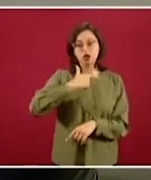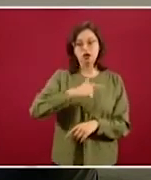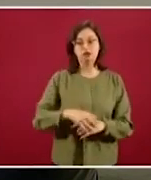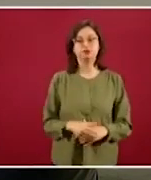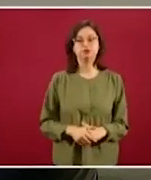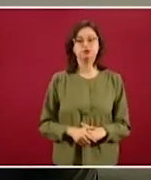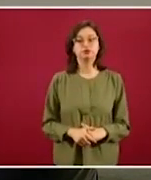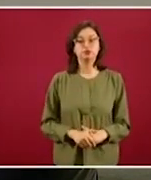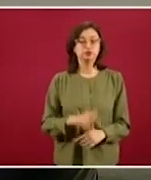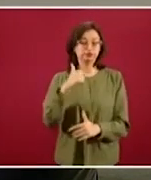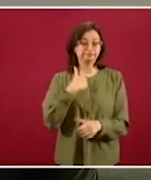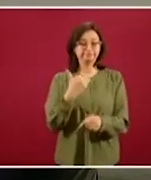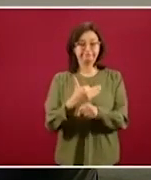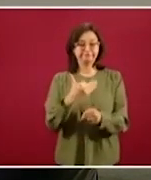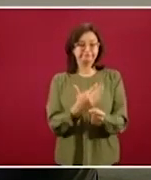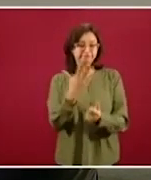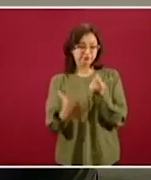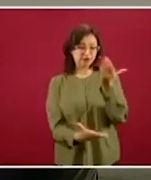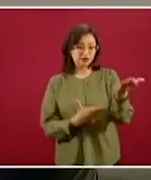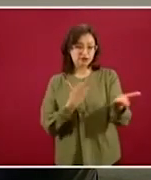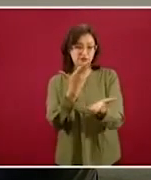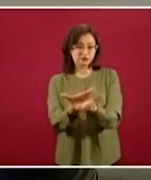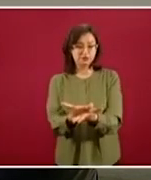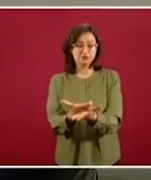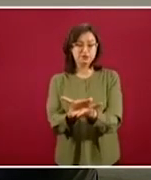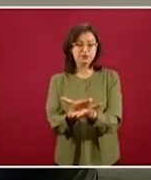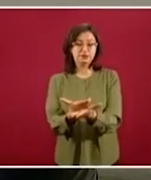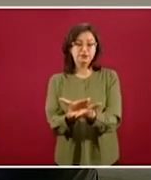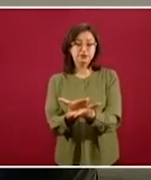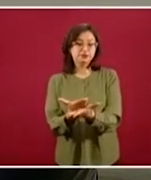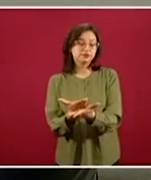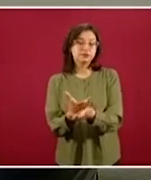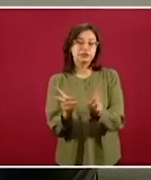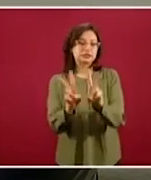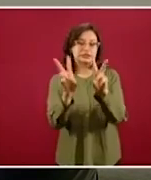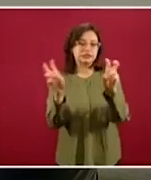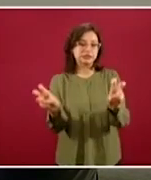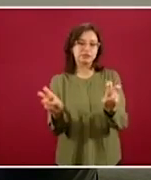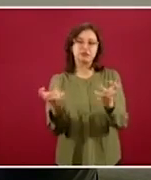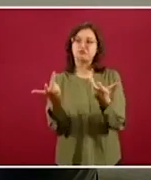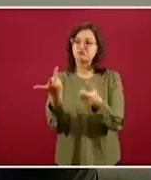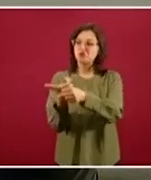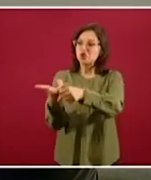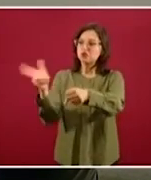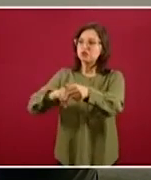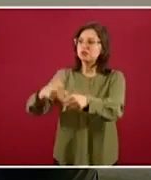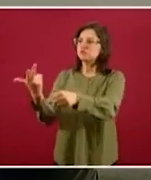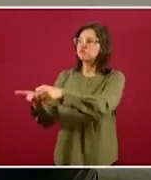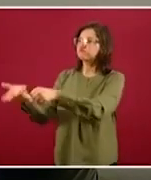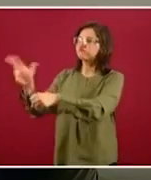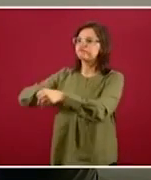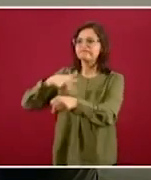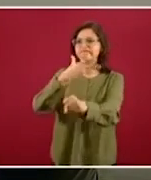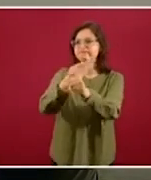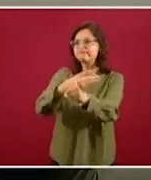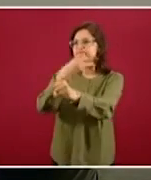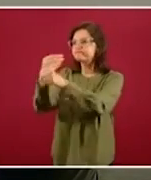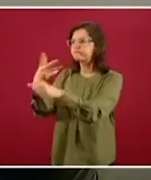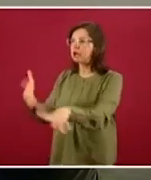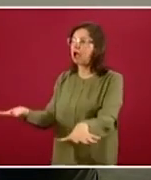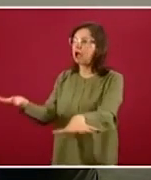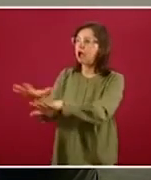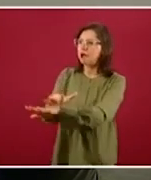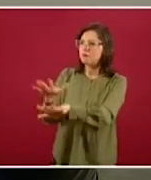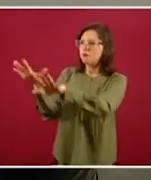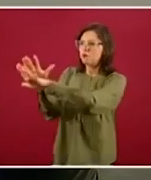a presentarles brevemente lo básico sobre la reconversión hospitalaria. Es un